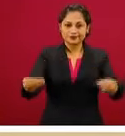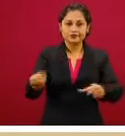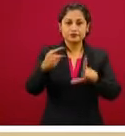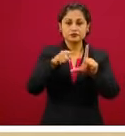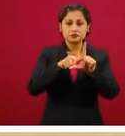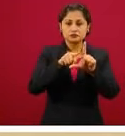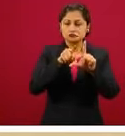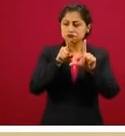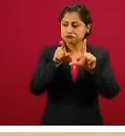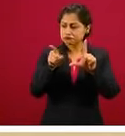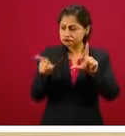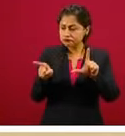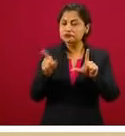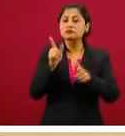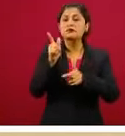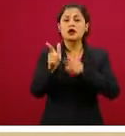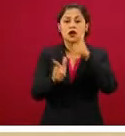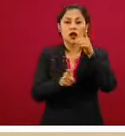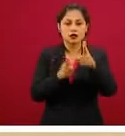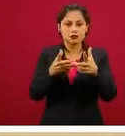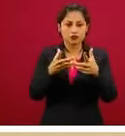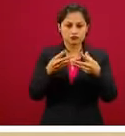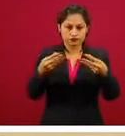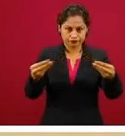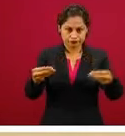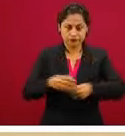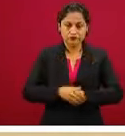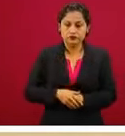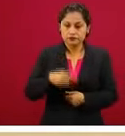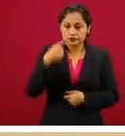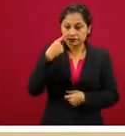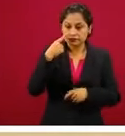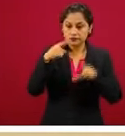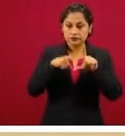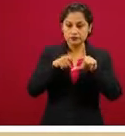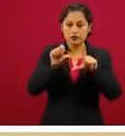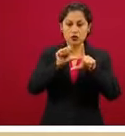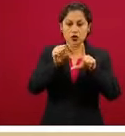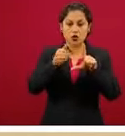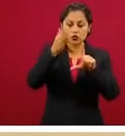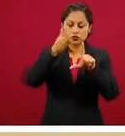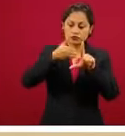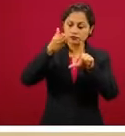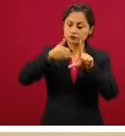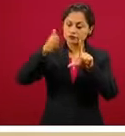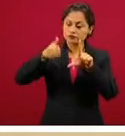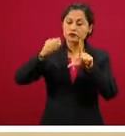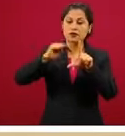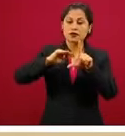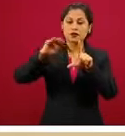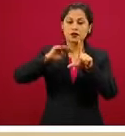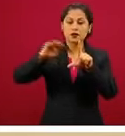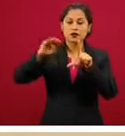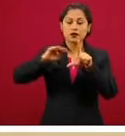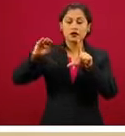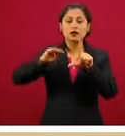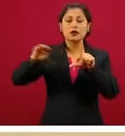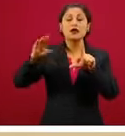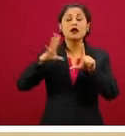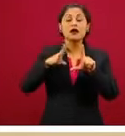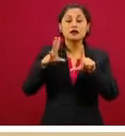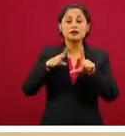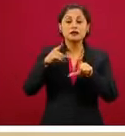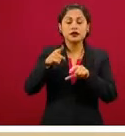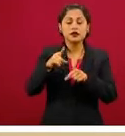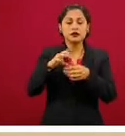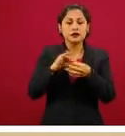más lenta de la enfermedad. Y hay unas líneas diagonales referenciales que muestran cuándo se duplica la